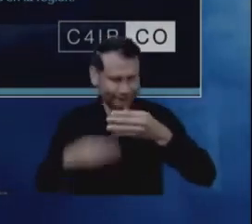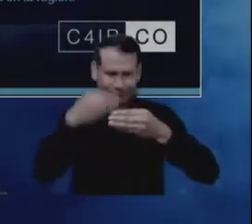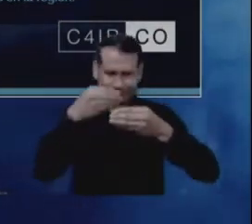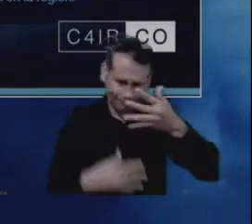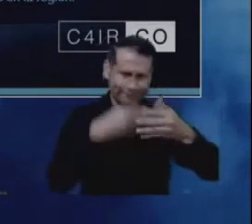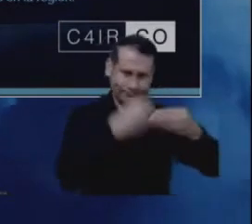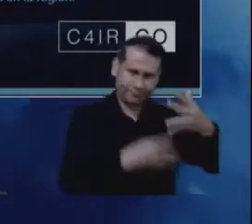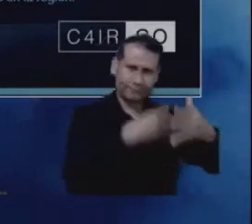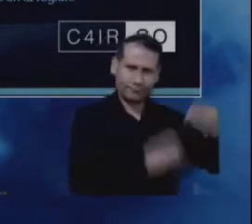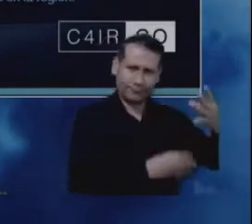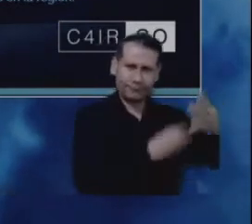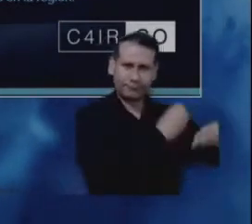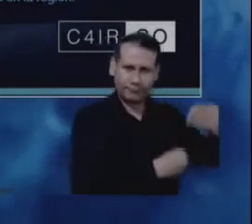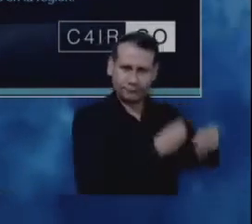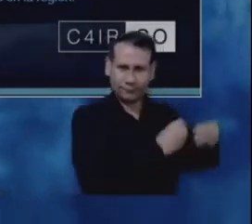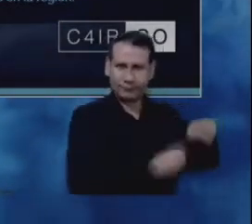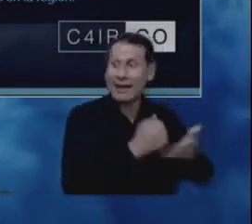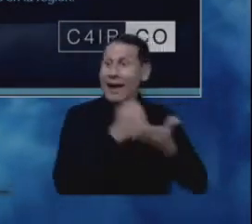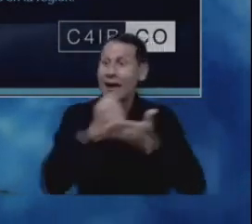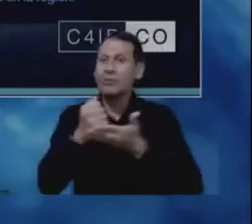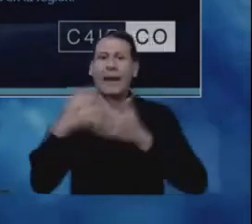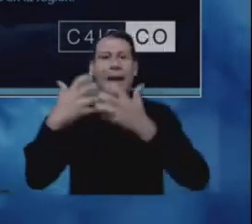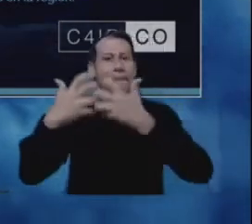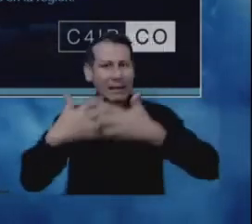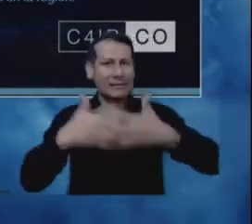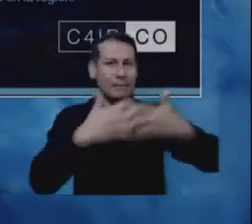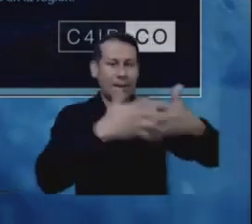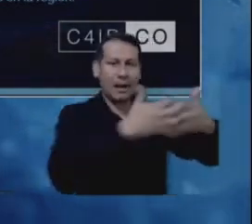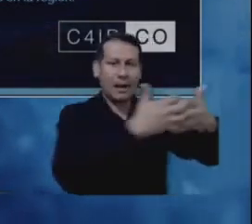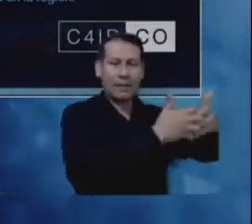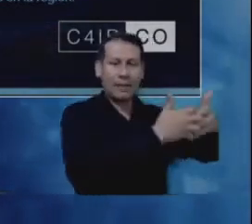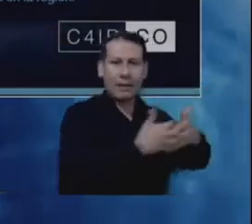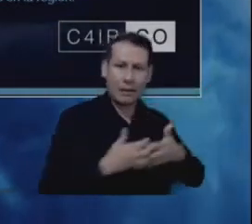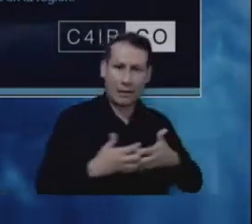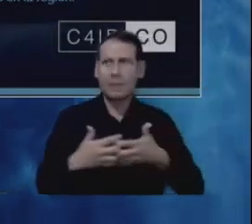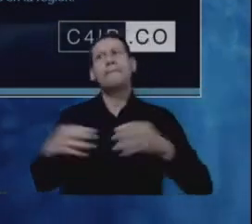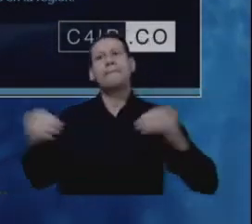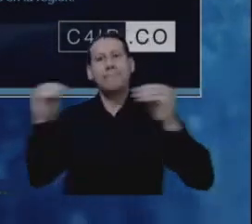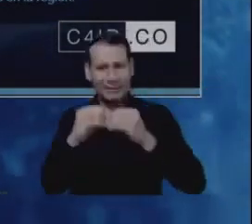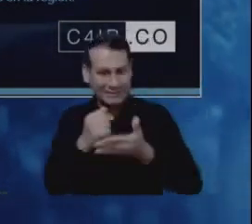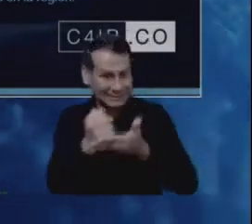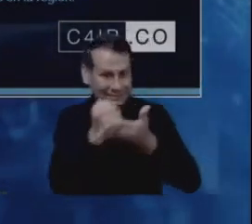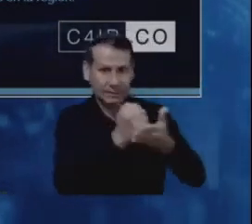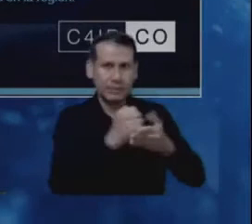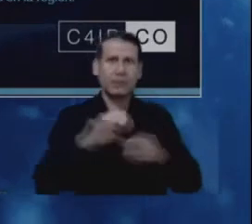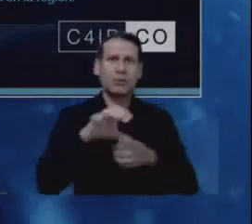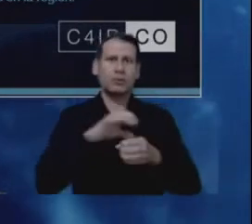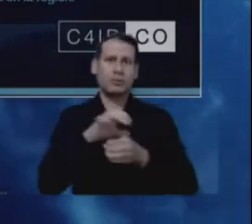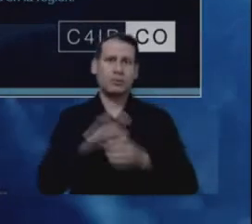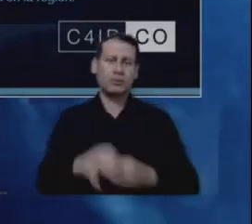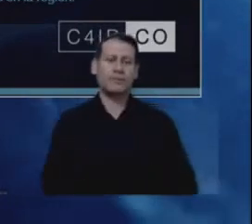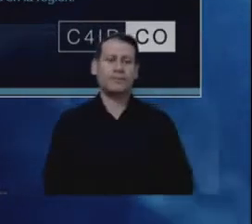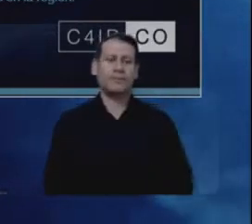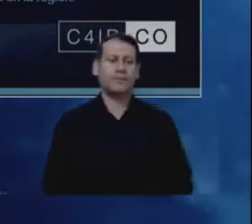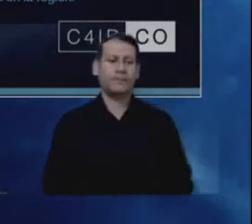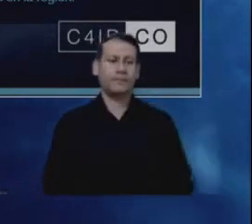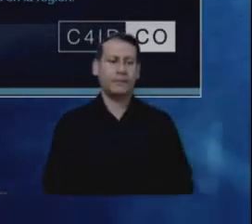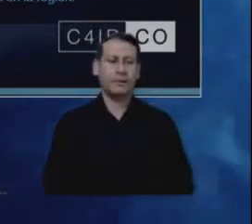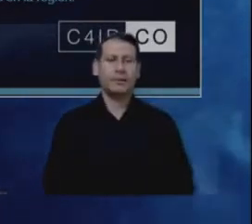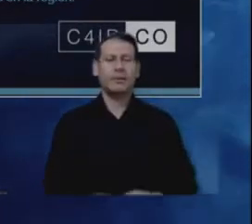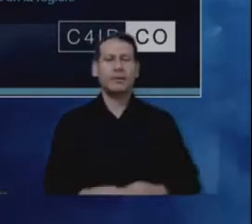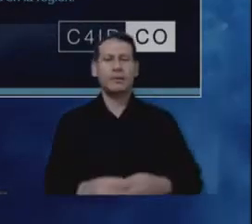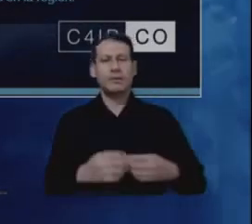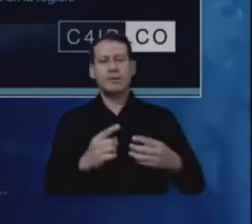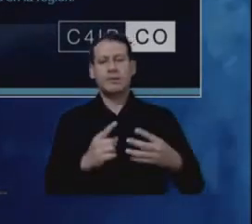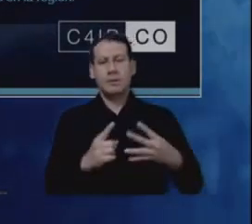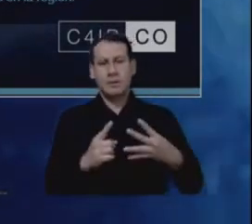todas las empresas, como incluso de las mismas ciudades, y así, digamos, hacer un actor más relevante a nivel global. Hay